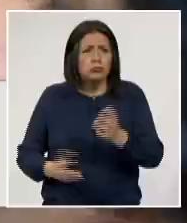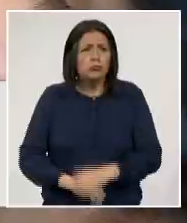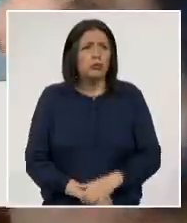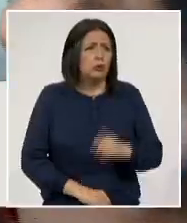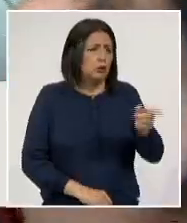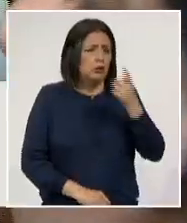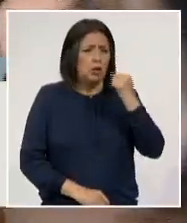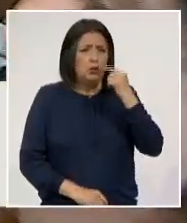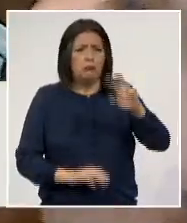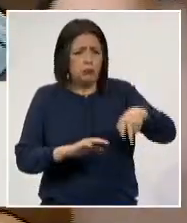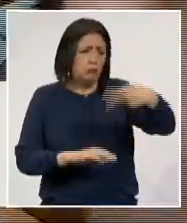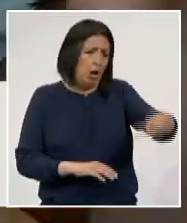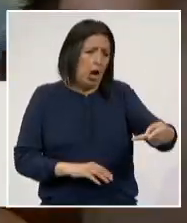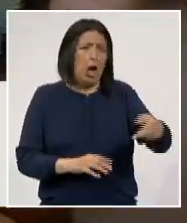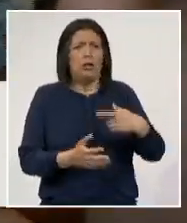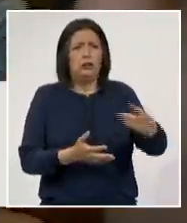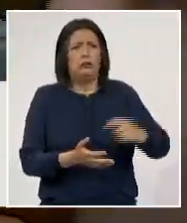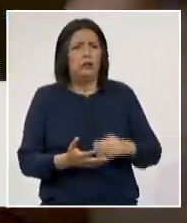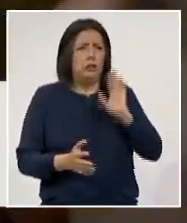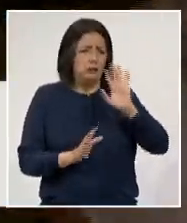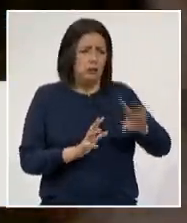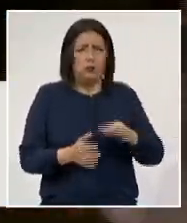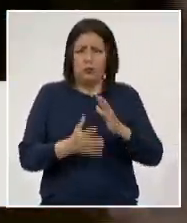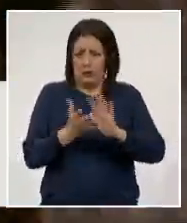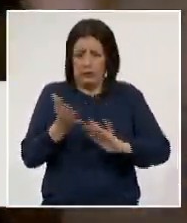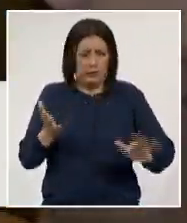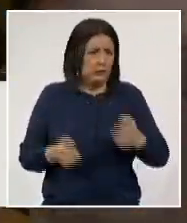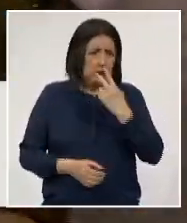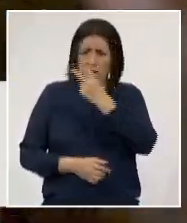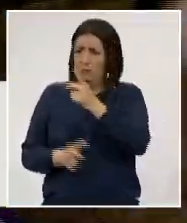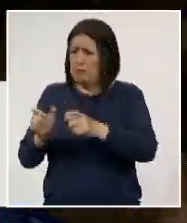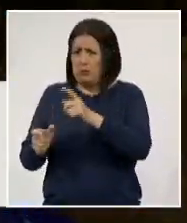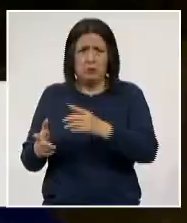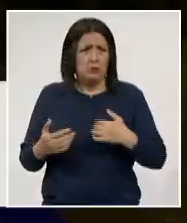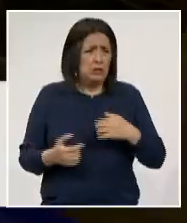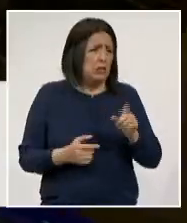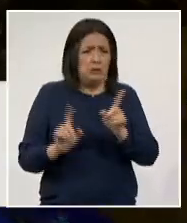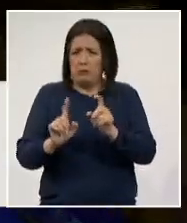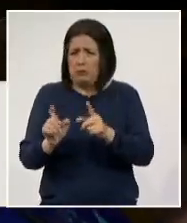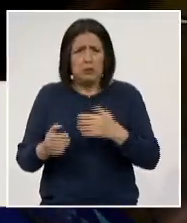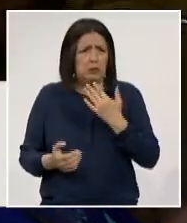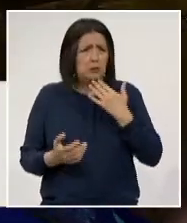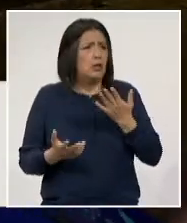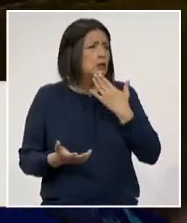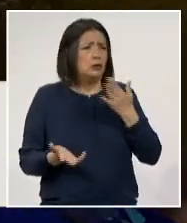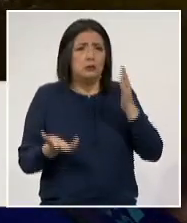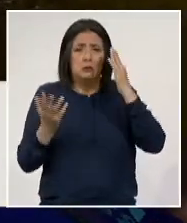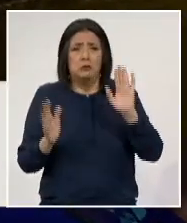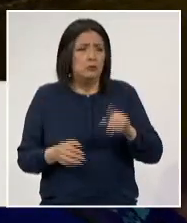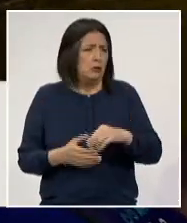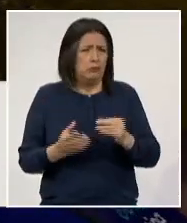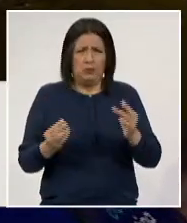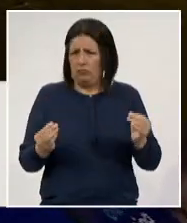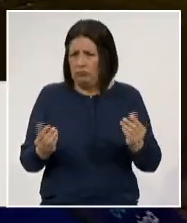señor estaba allí tirado encima de la basura, la sangre estaba desparramada. Vi gente temblando, empecé a hacer preguntas. Me dicen, no, ¿a quién le pegaron? No, le pegaron a